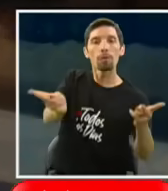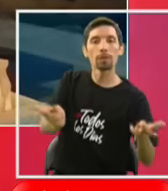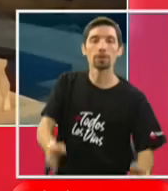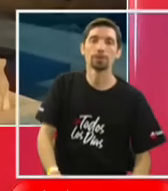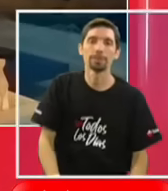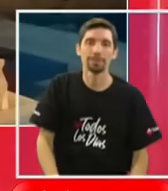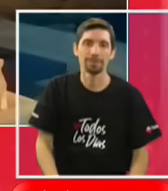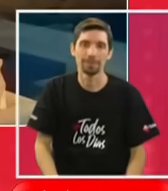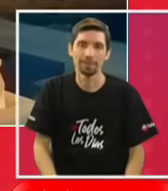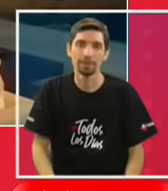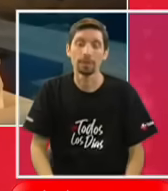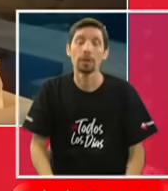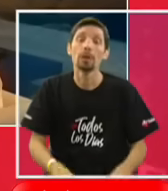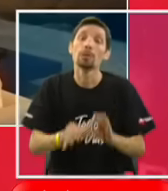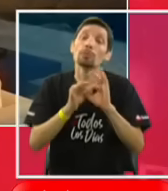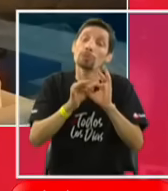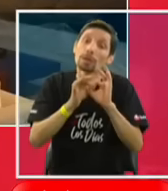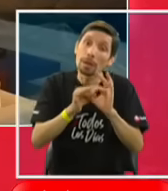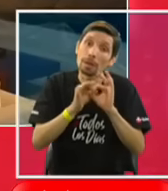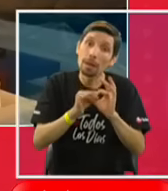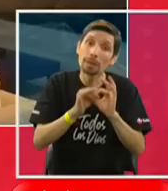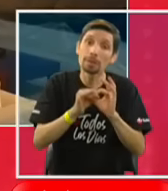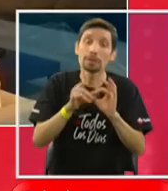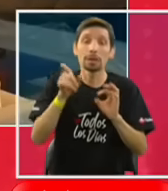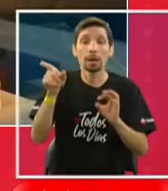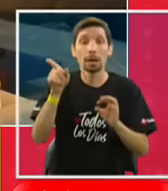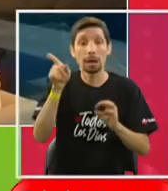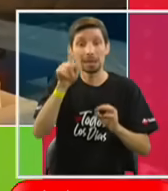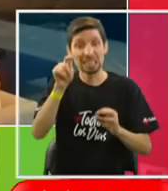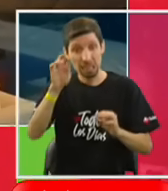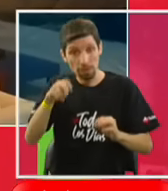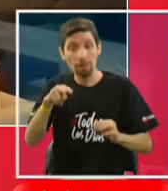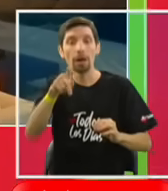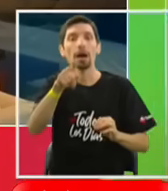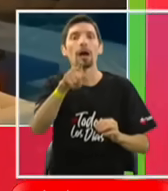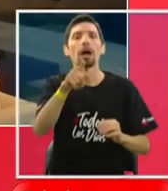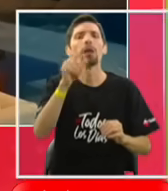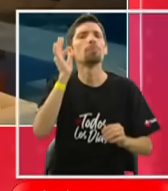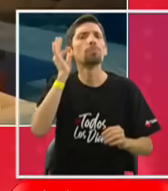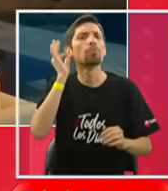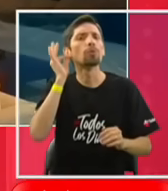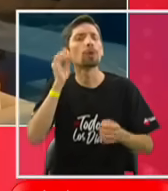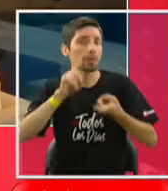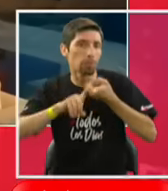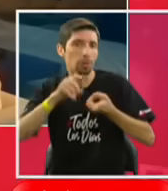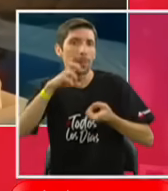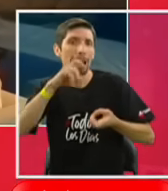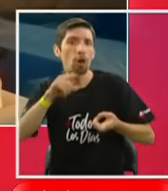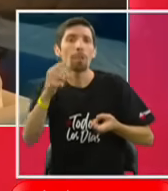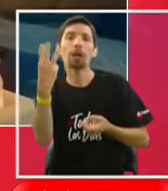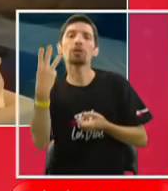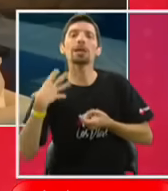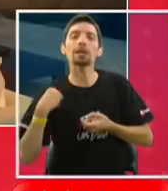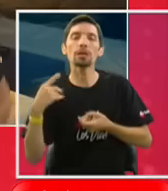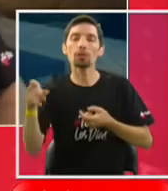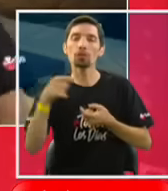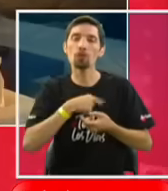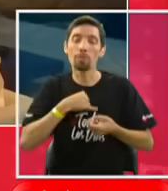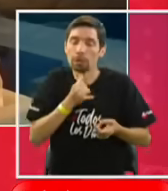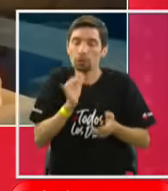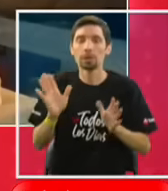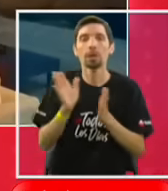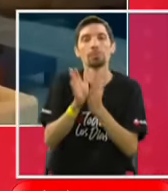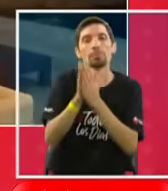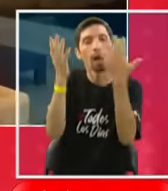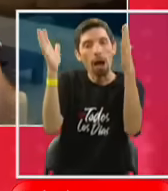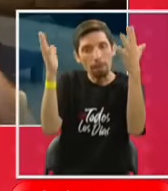¿Eh? Oye, muchas gracias, Estefan. Gracias, Paloma. Gracias a los hijos. No me conozco los tres nombres, pero yo solito aquí te aplaudo. Yo sé que los